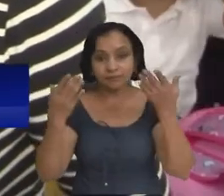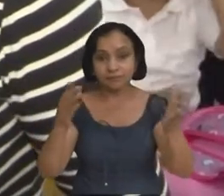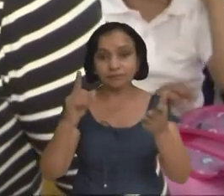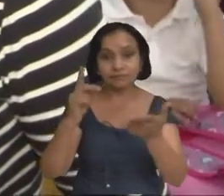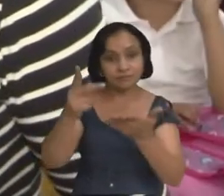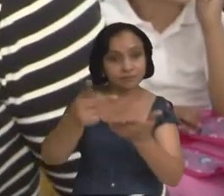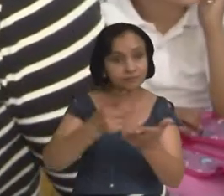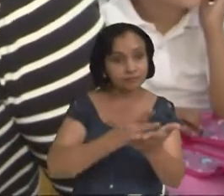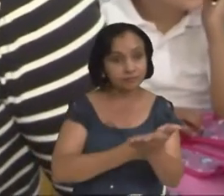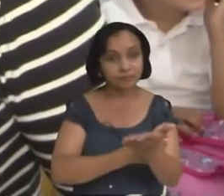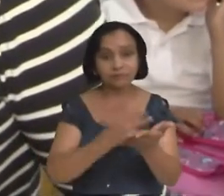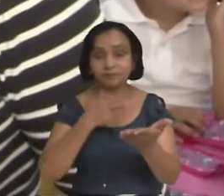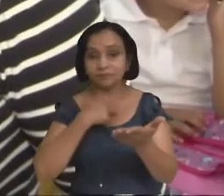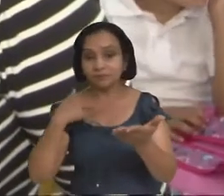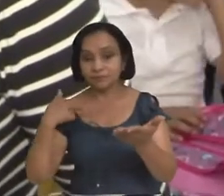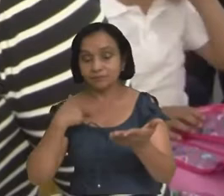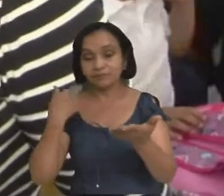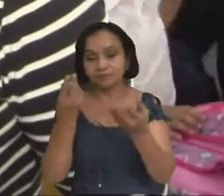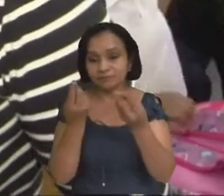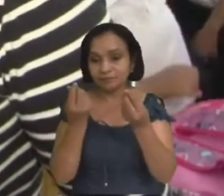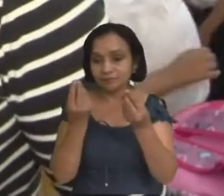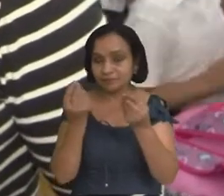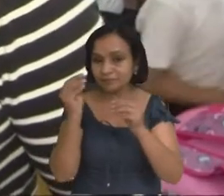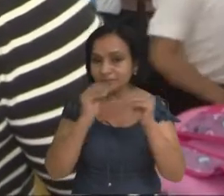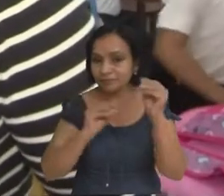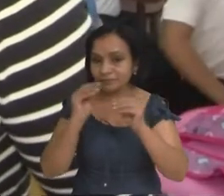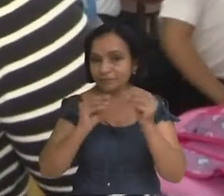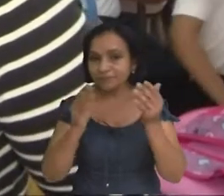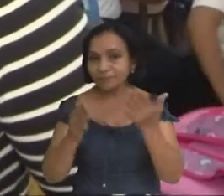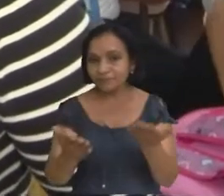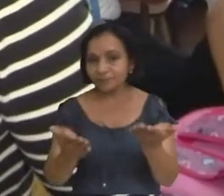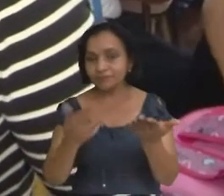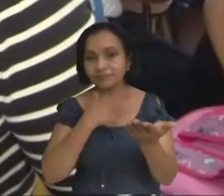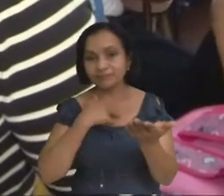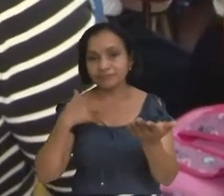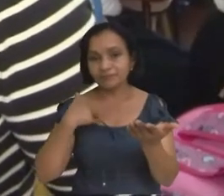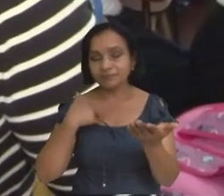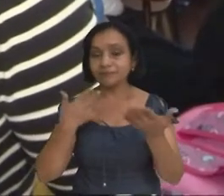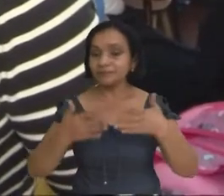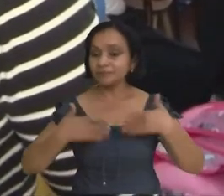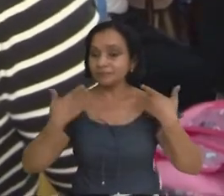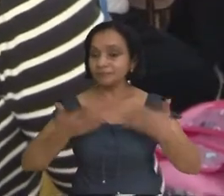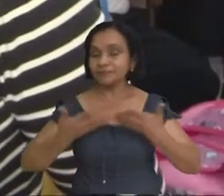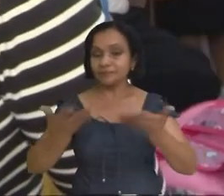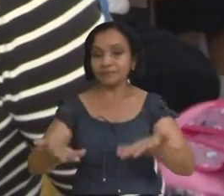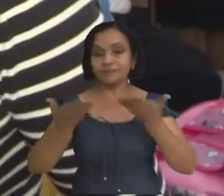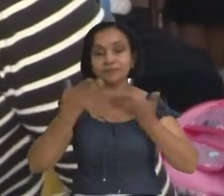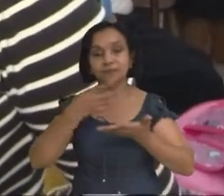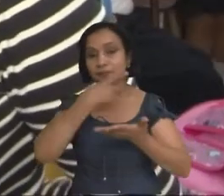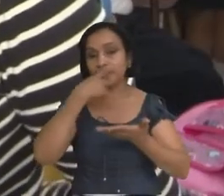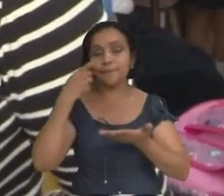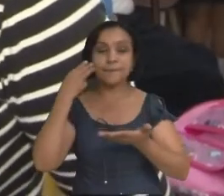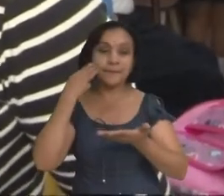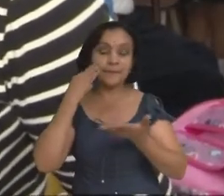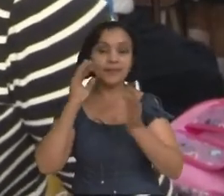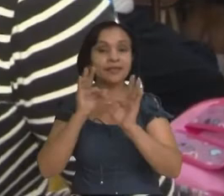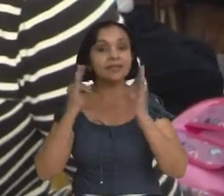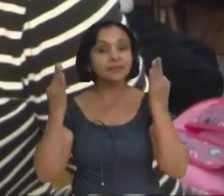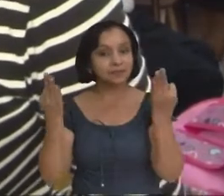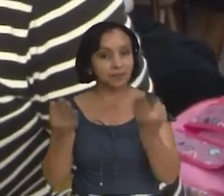los niños de bajos recursos económicos y es una gran ayuda y un gran beneficio para los padres de familia y más que todo para los